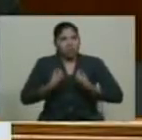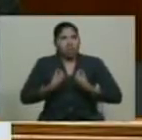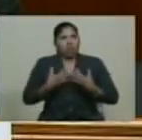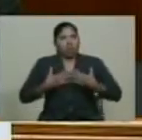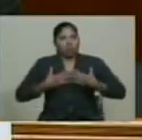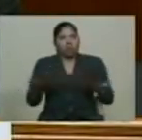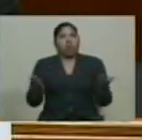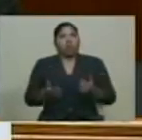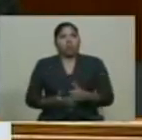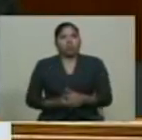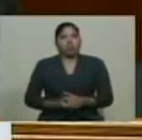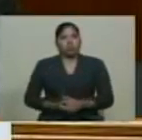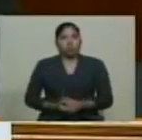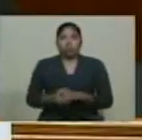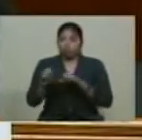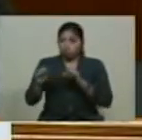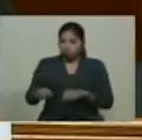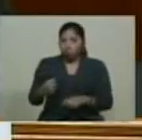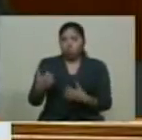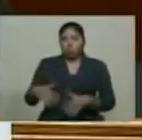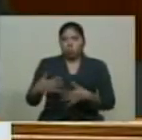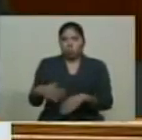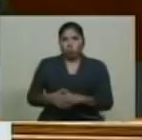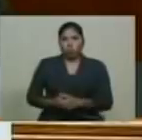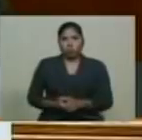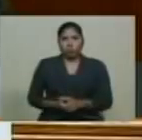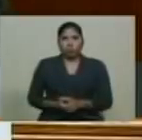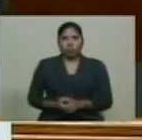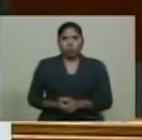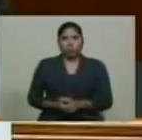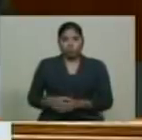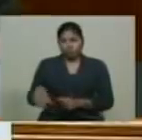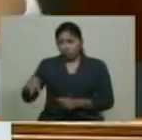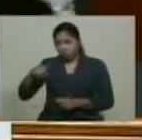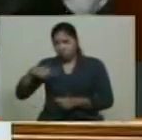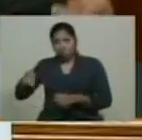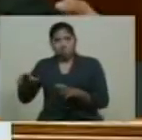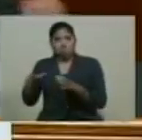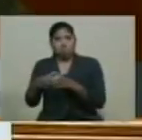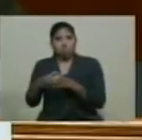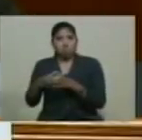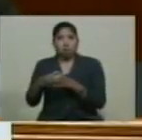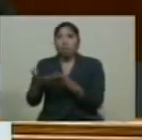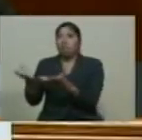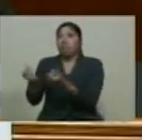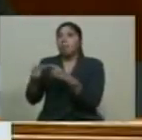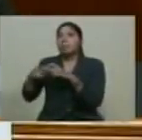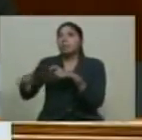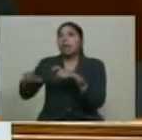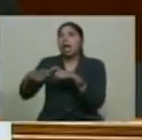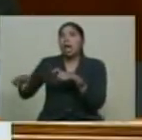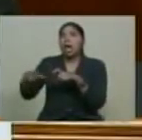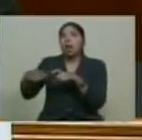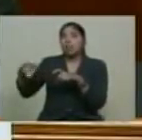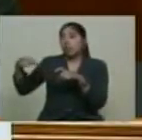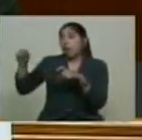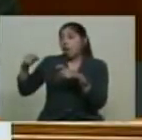tiene un extraordinario valor. Ellos no, ninguno lo quiere hacer. Ellos lo que quieren es el cheque que le da el imperialismo cada mes